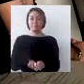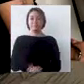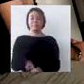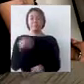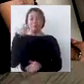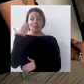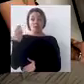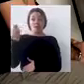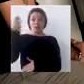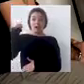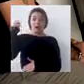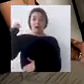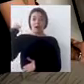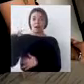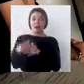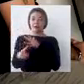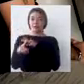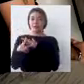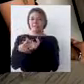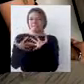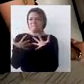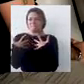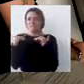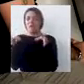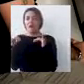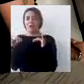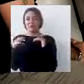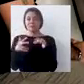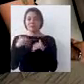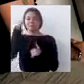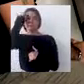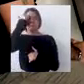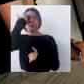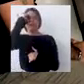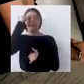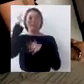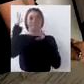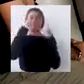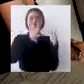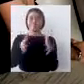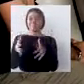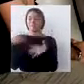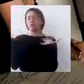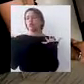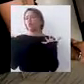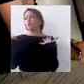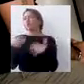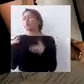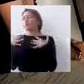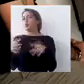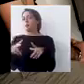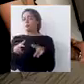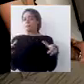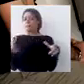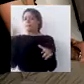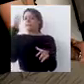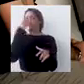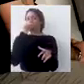inicio, felizmente contamos con muchos profesores, uh-huh. Te comento, muchos profesores, lo cual fue muy